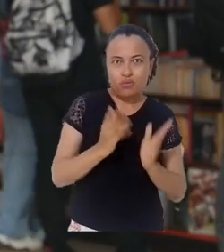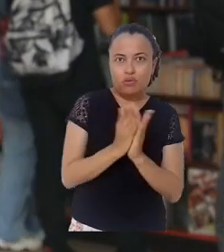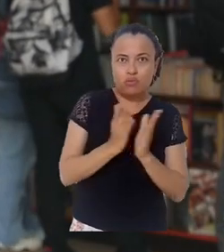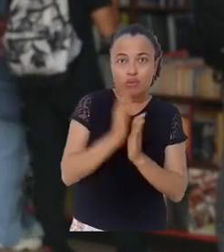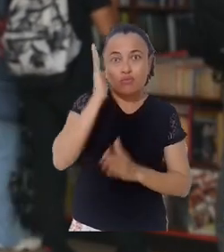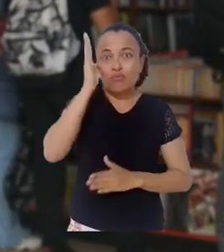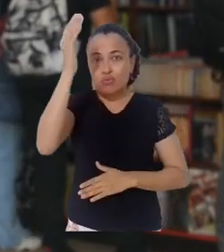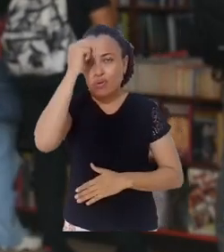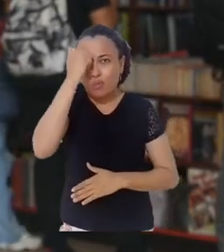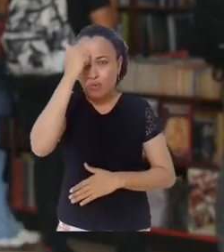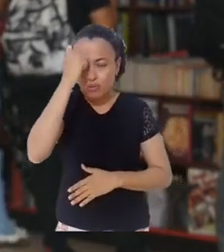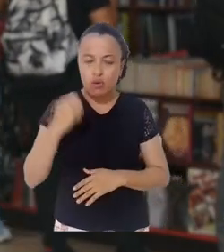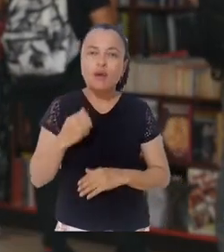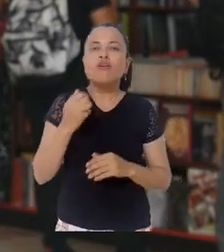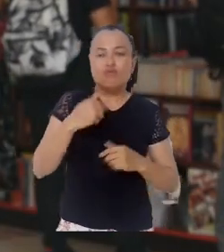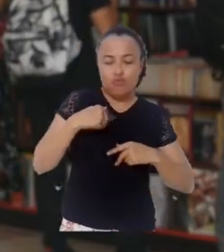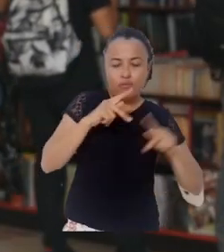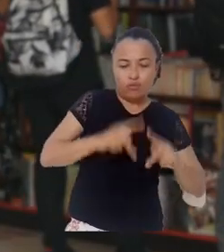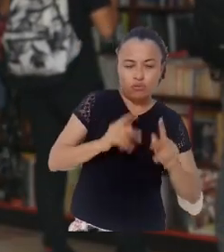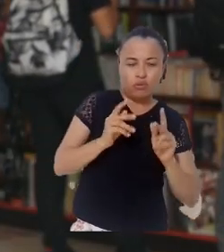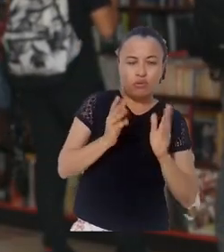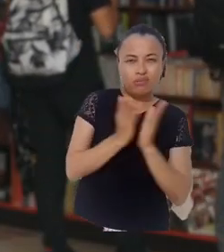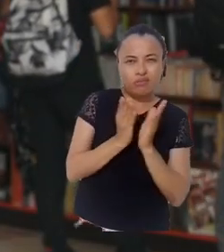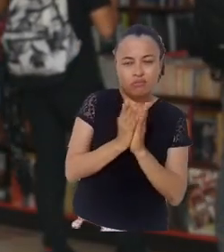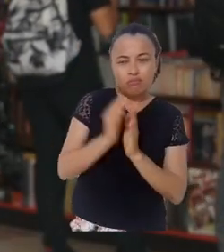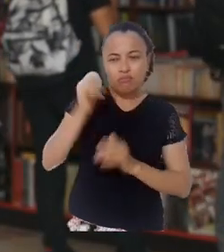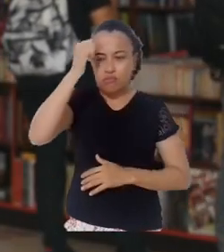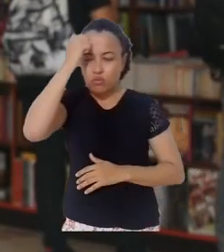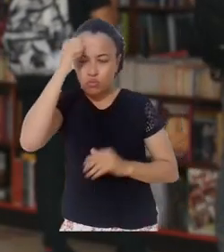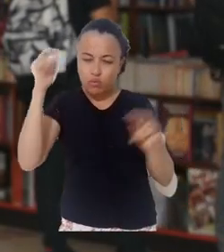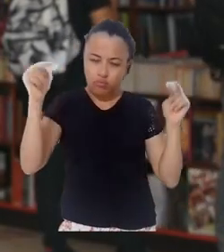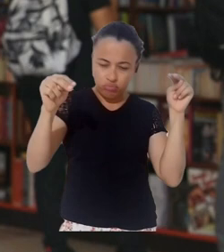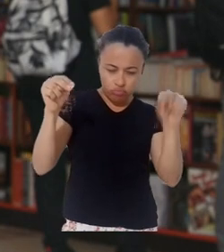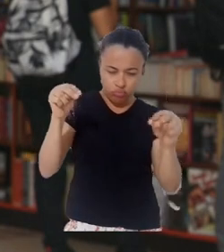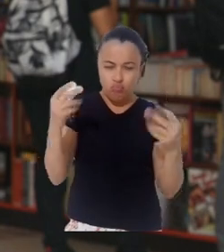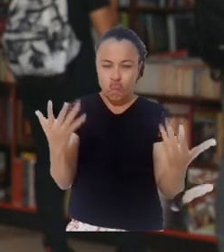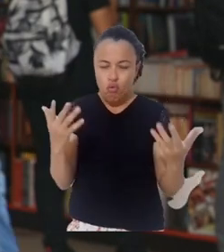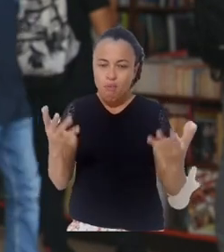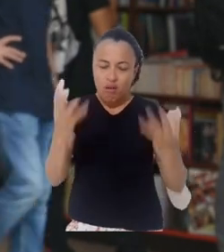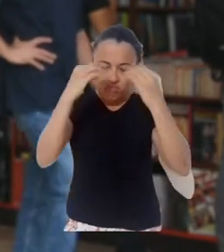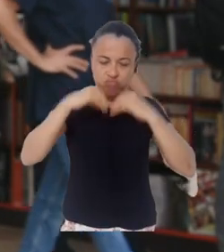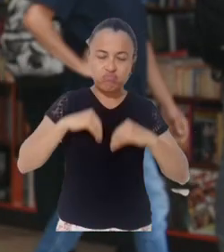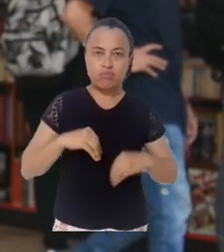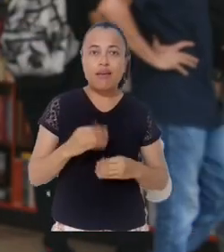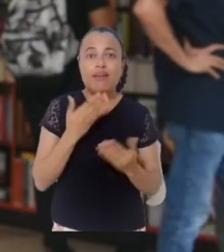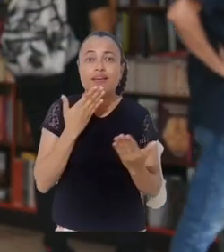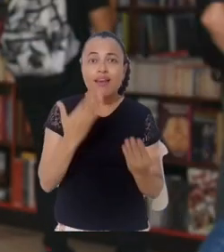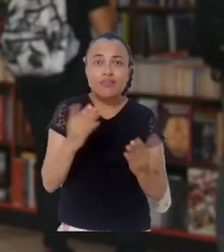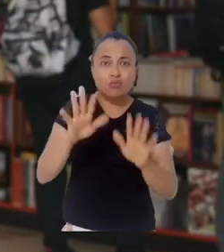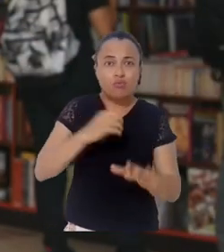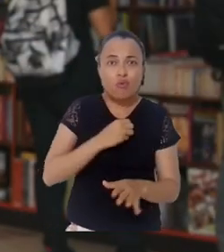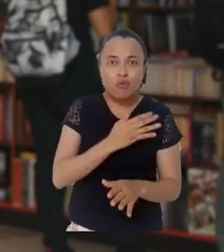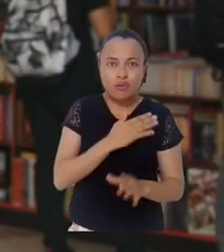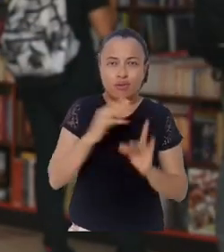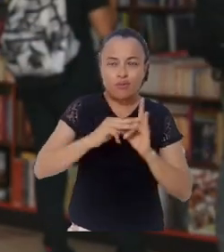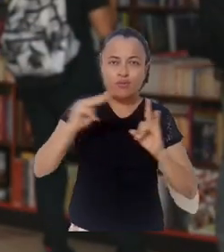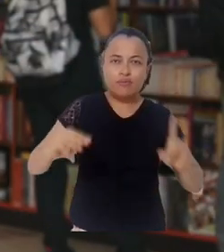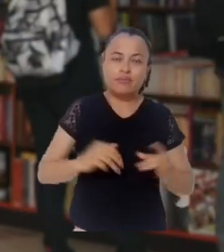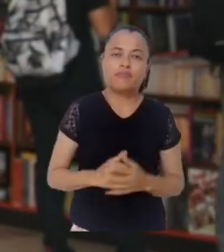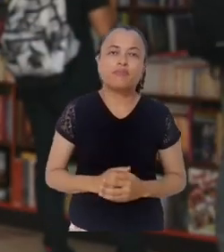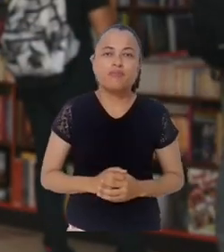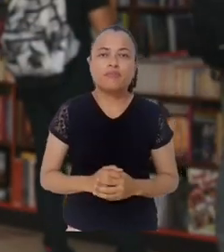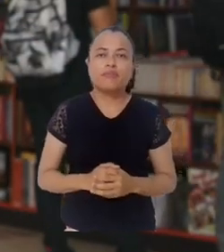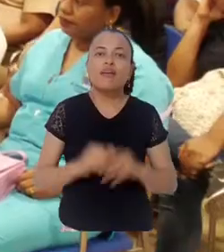futuros docentes. Vemos las dos perspectivas como estudiantes y como docentes al mismo tiempo, gracias a esta oportunidad que nos da hoy